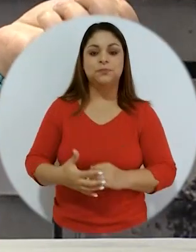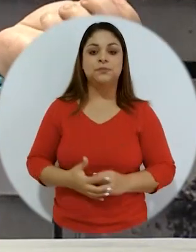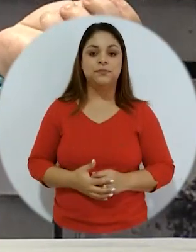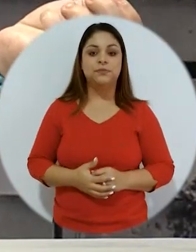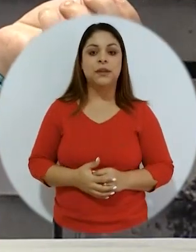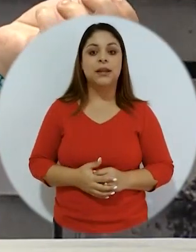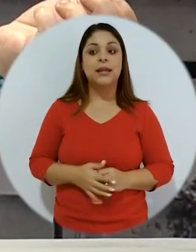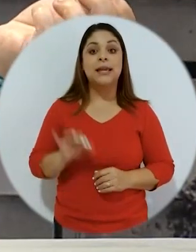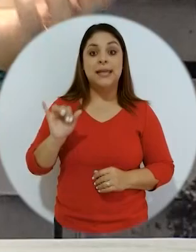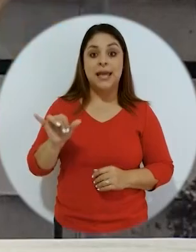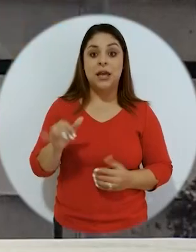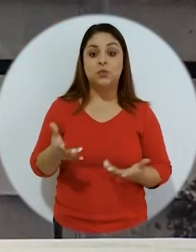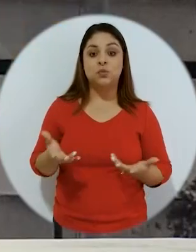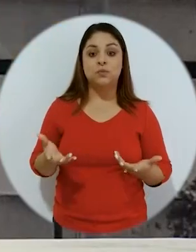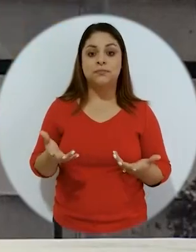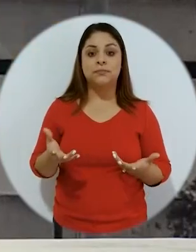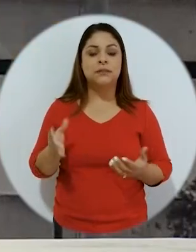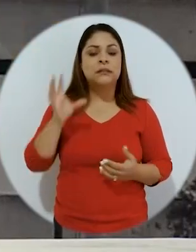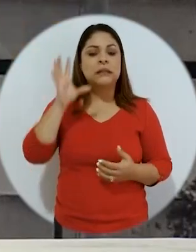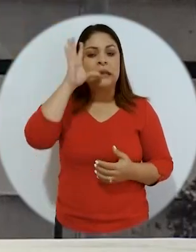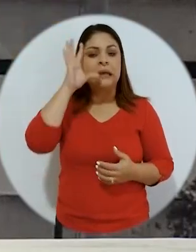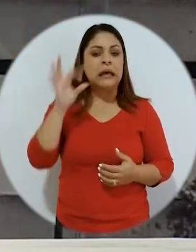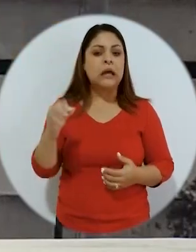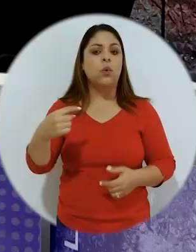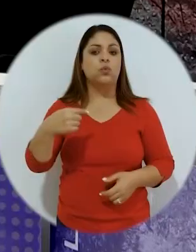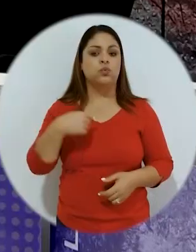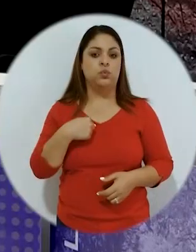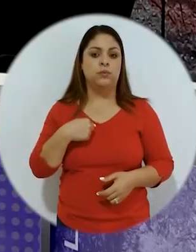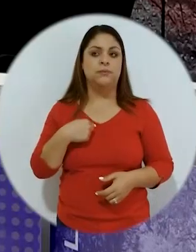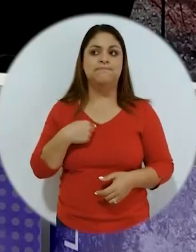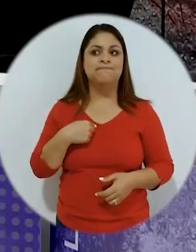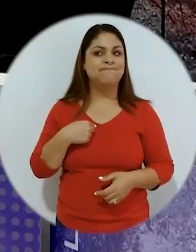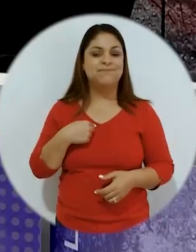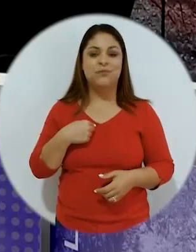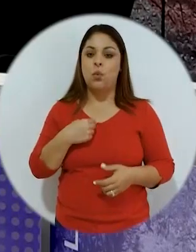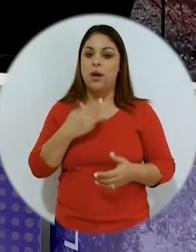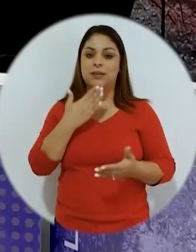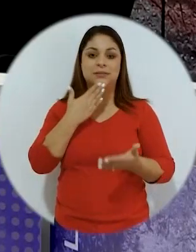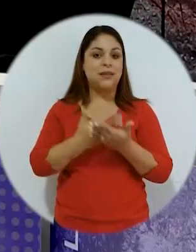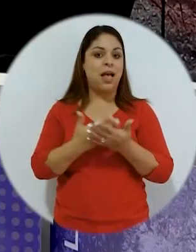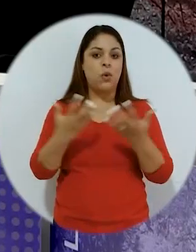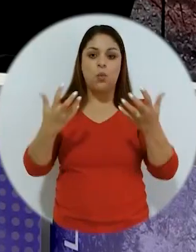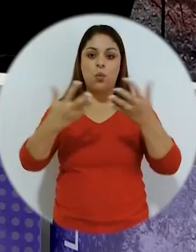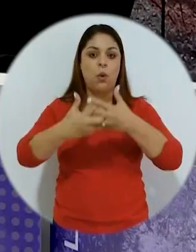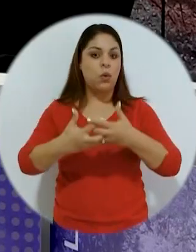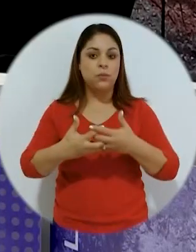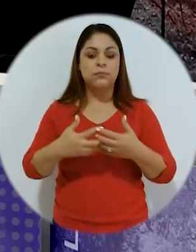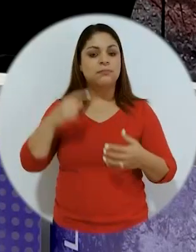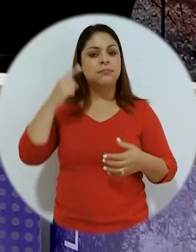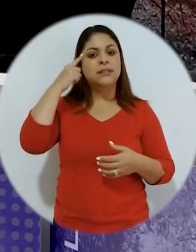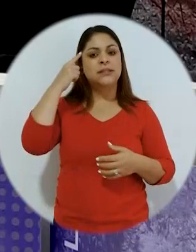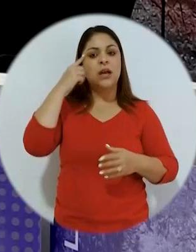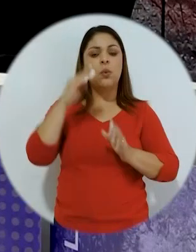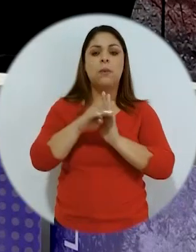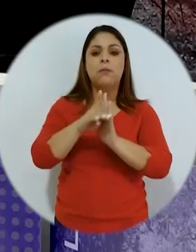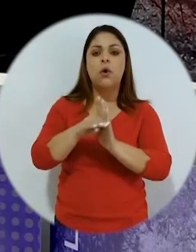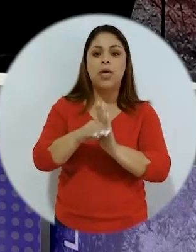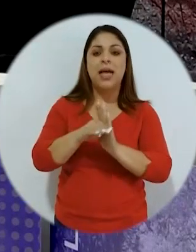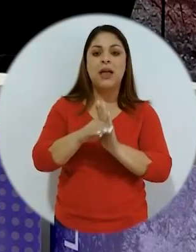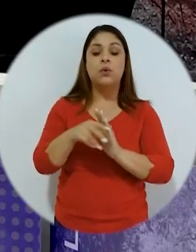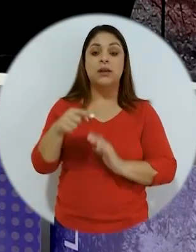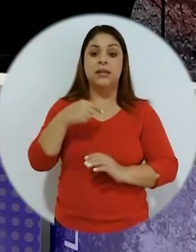tecnológicos. Y sería, creo yo, muy poco adecuado pensar en un modelo donde